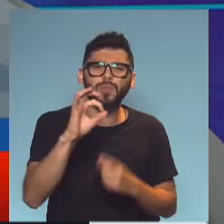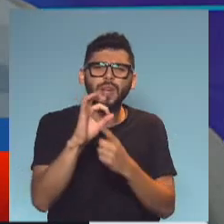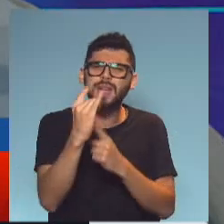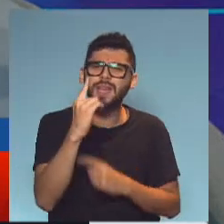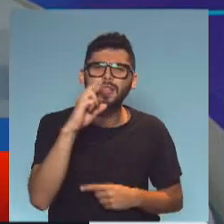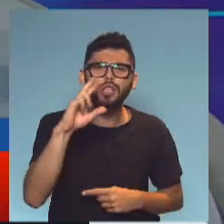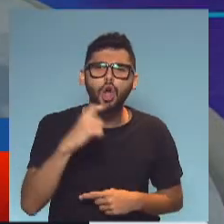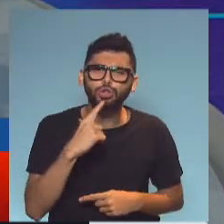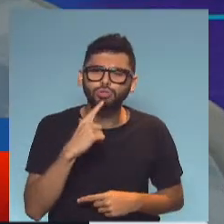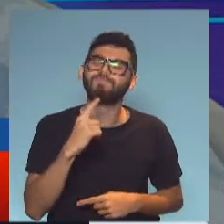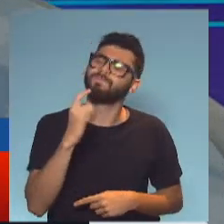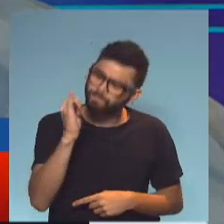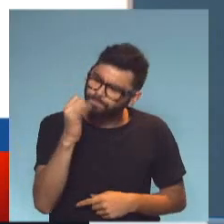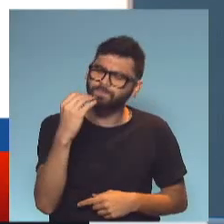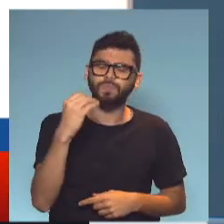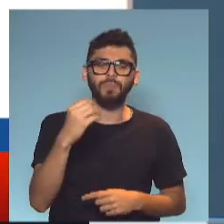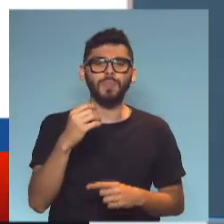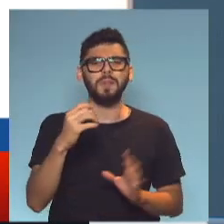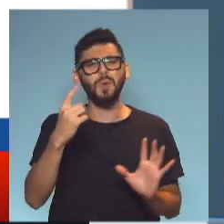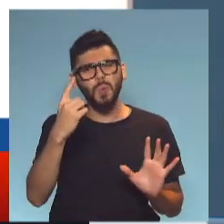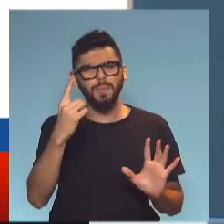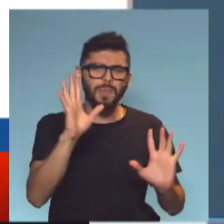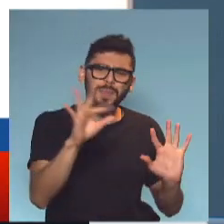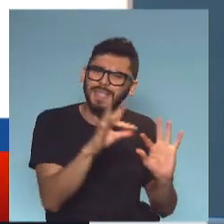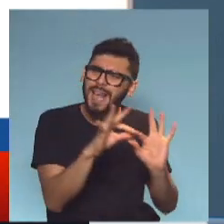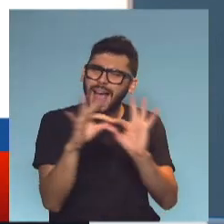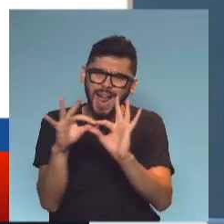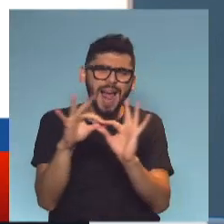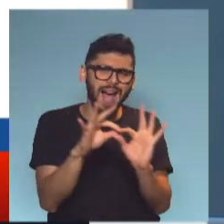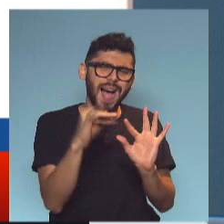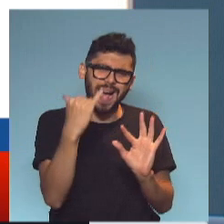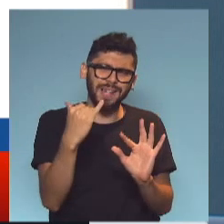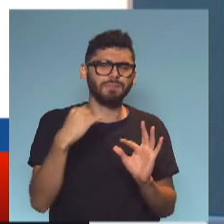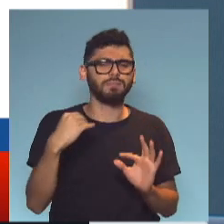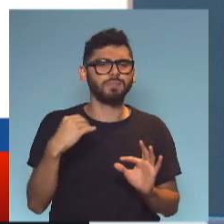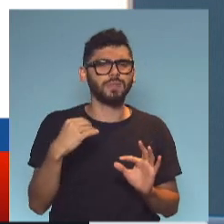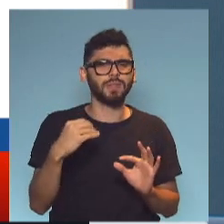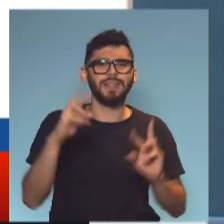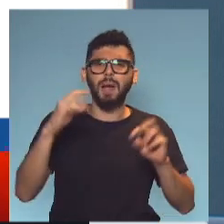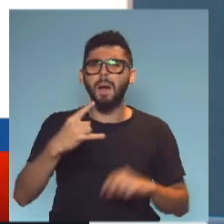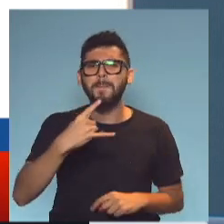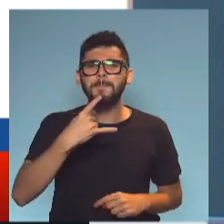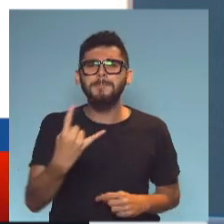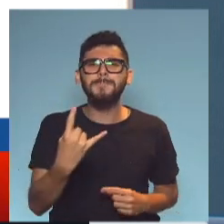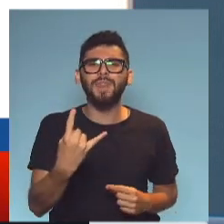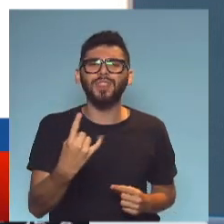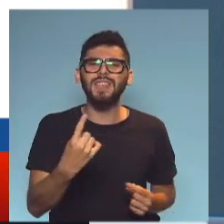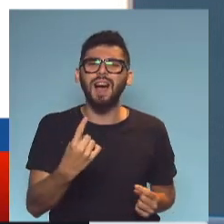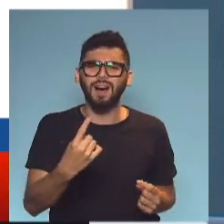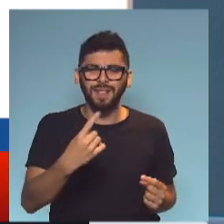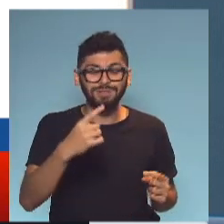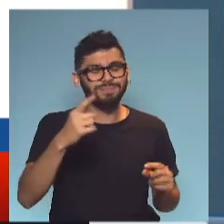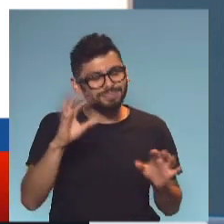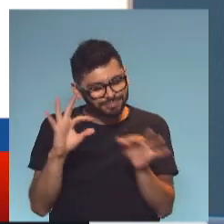Quirós porque una de las cosas tiene que ver justamente con esto que estábamos hablando de mentiras que se dicen o no mentiras. ¿Recuerdan